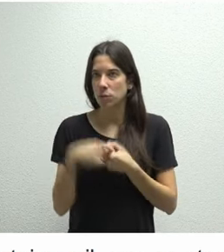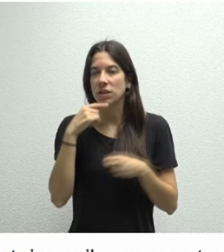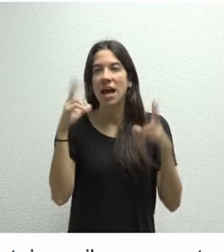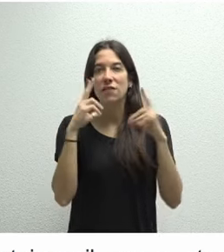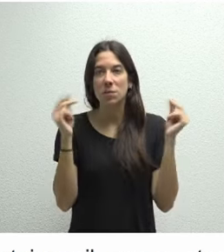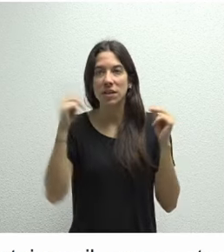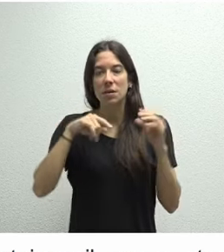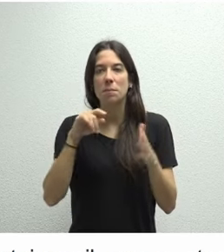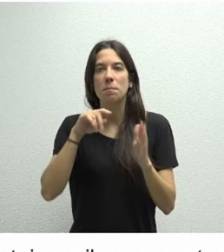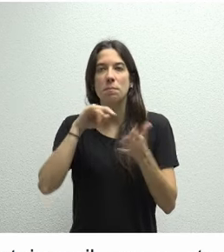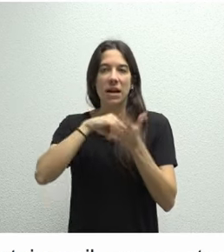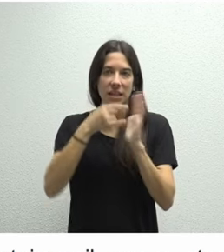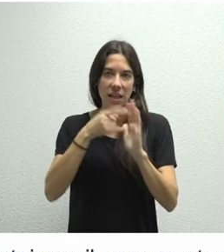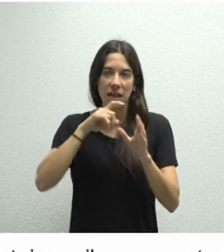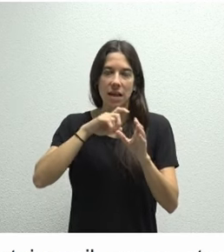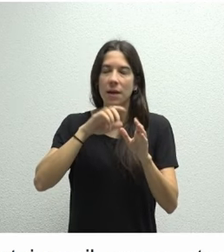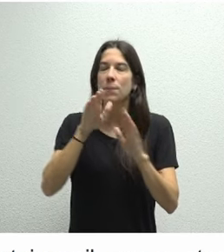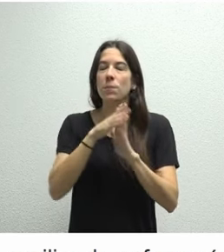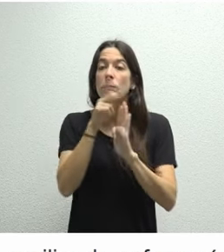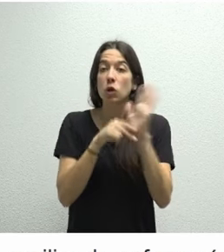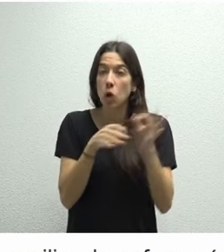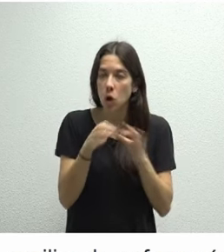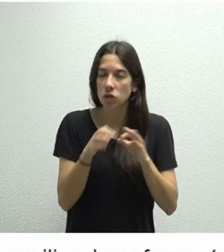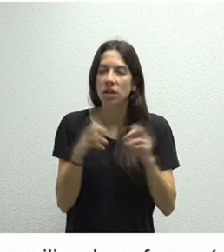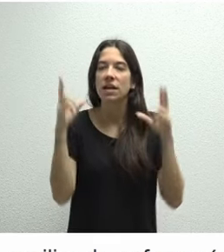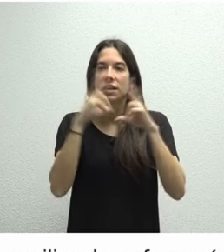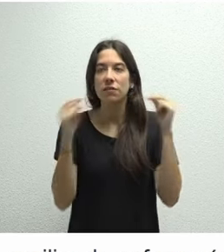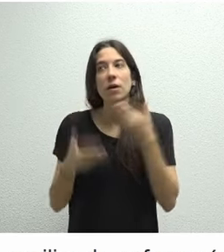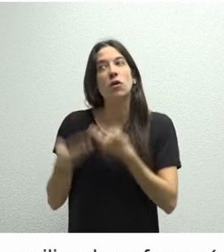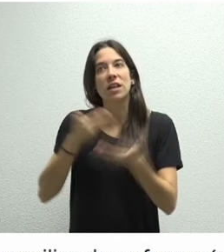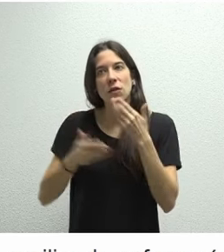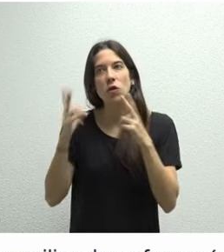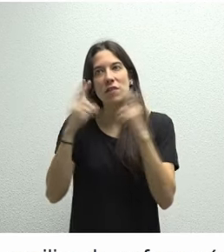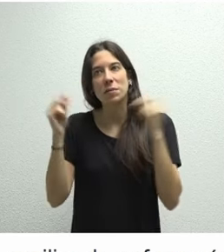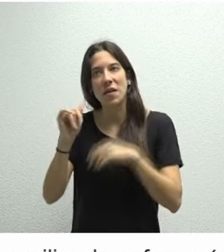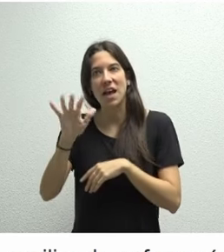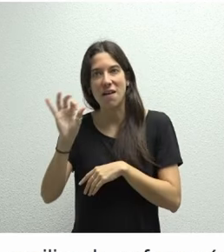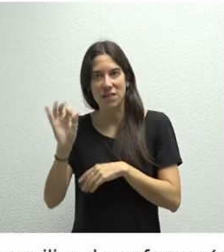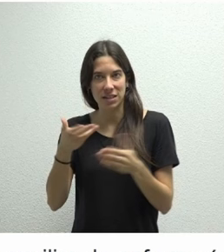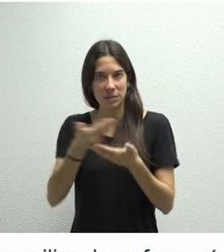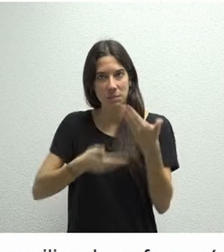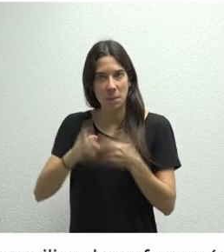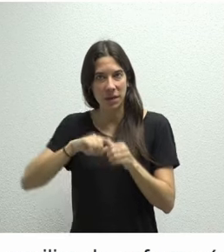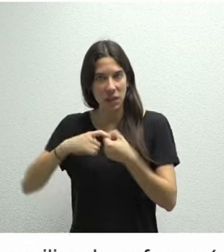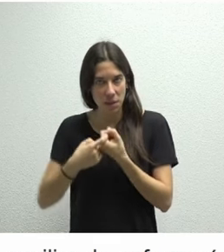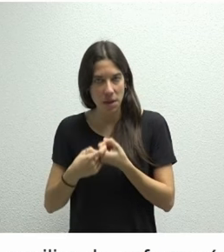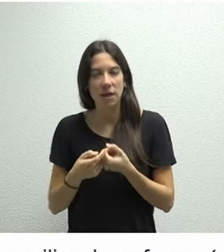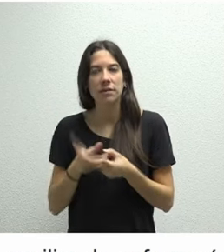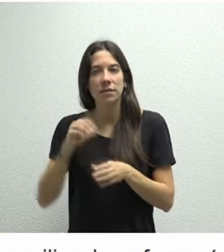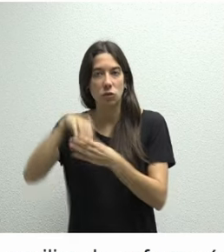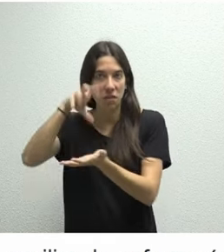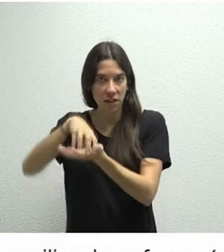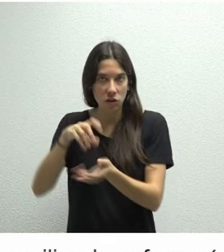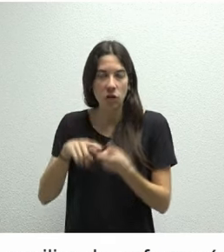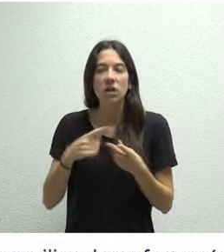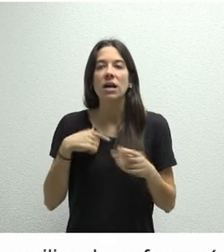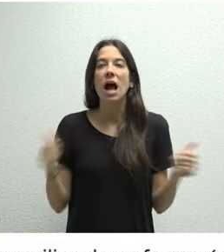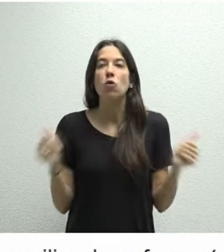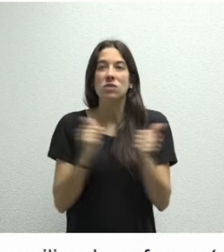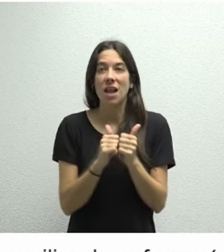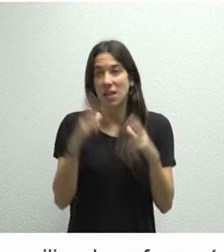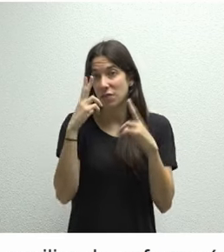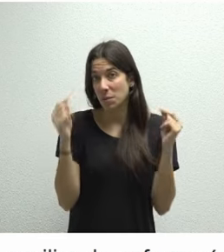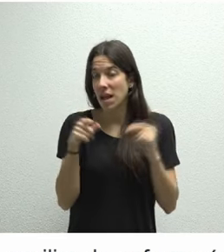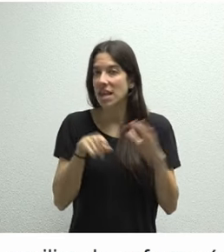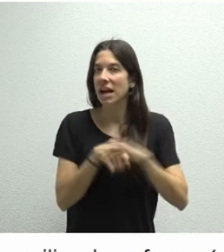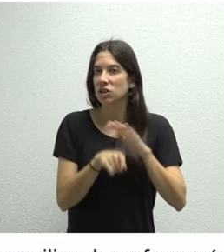protocolos de enfermería en coordinación con la enfermera de de afas del centro eh nuestra auxiliar pues es la que gestiona